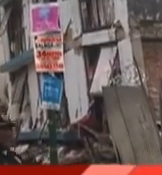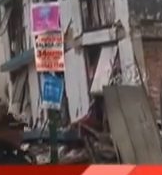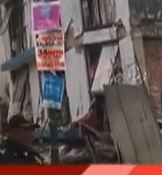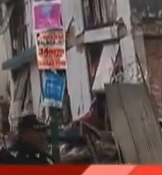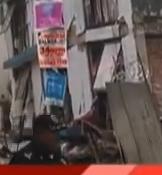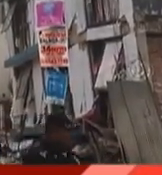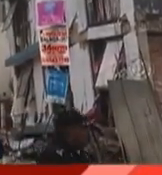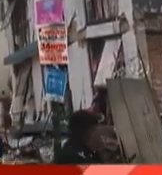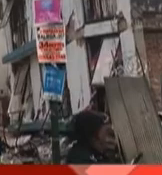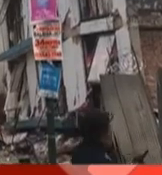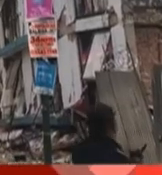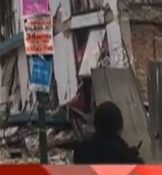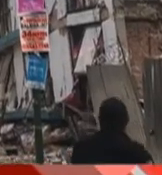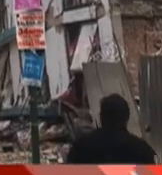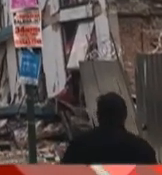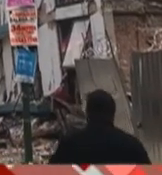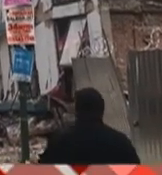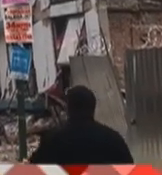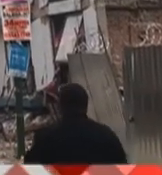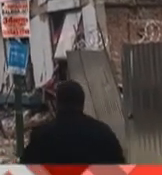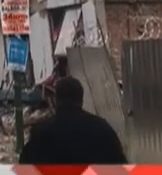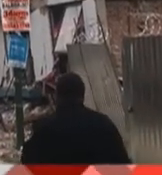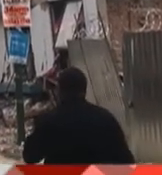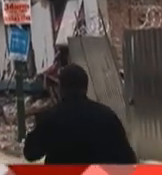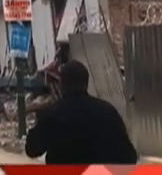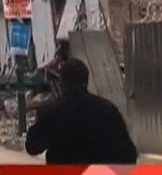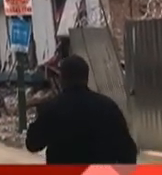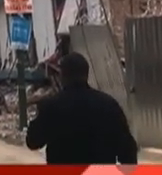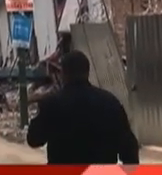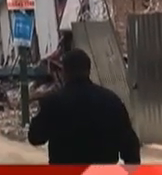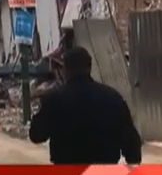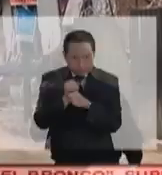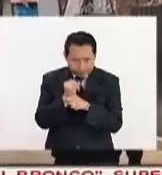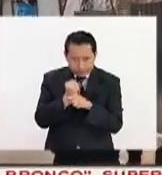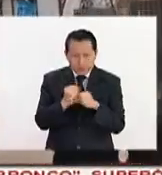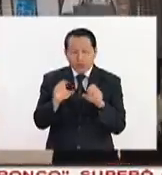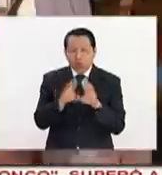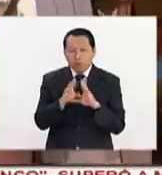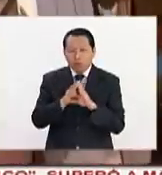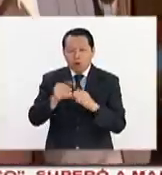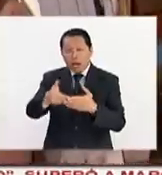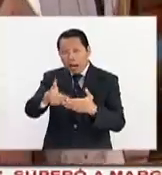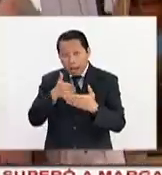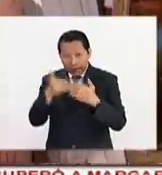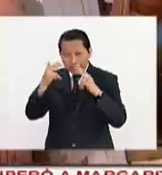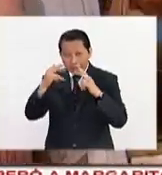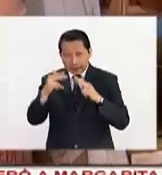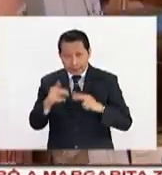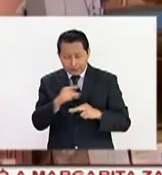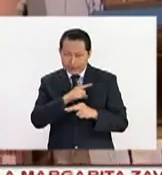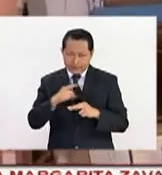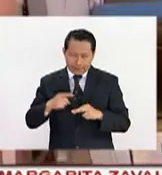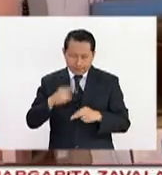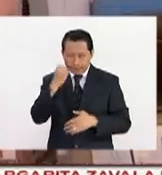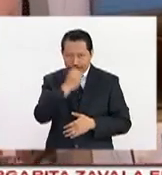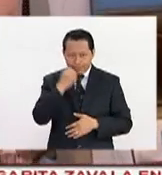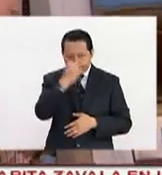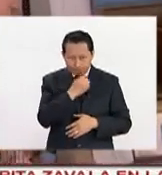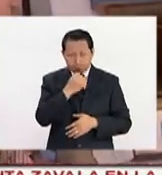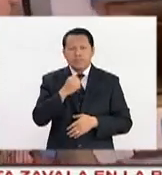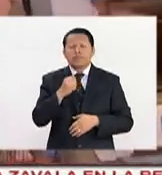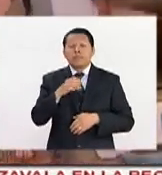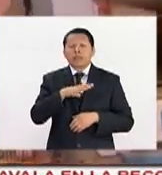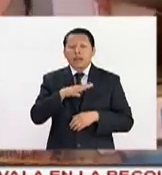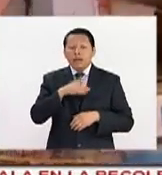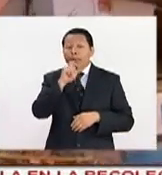que presentó una vecina quien solicita que se realicen los peritajes independientes antes de tirar el condominio. El